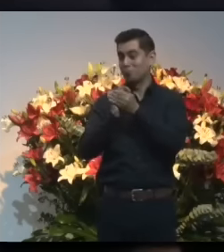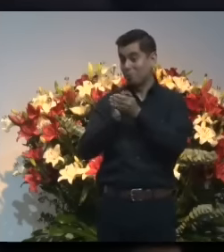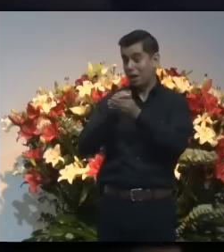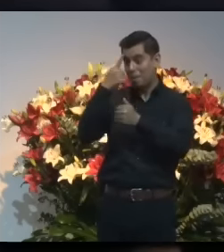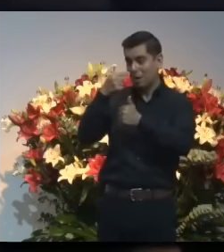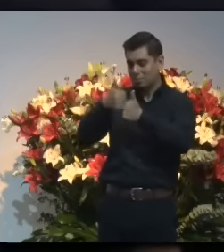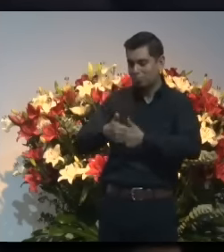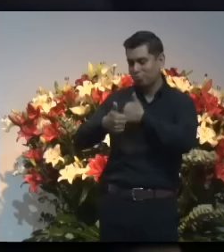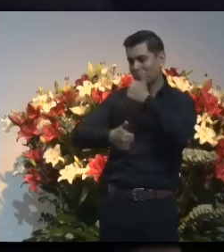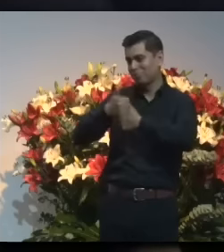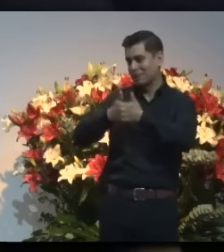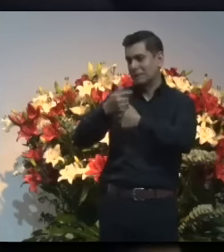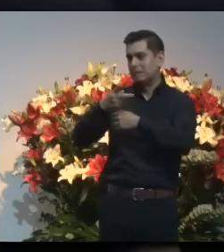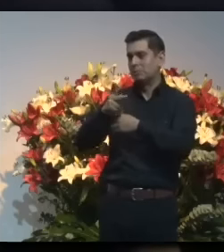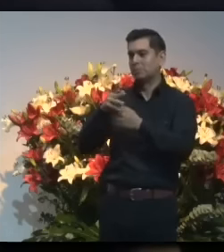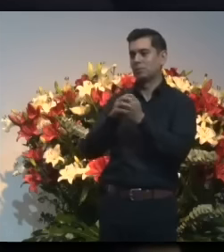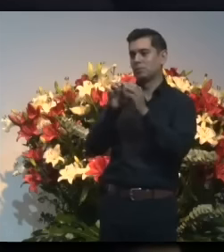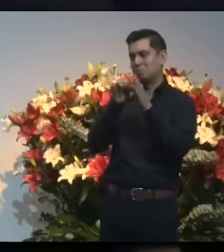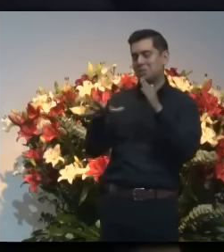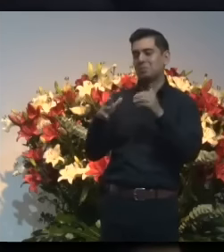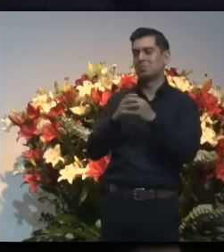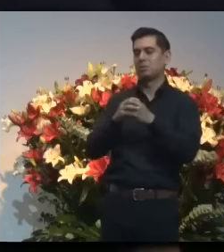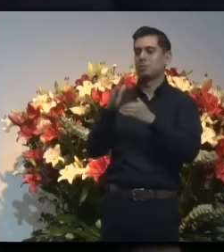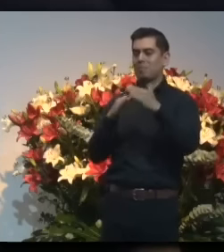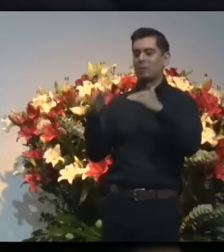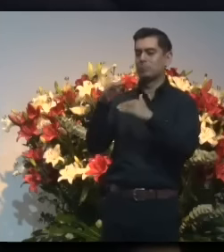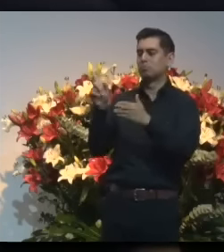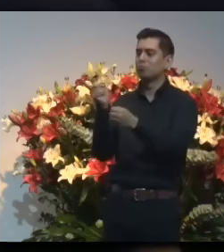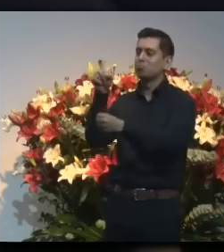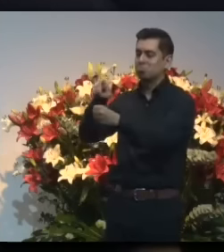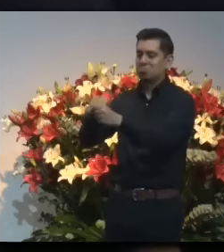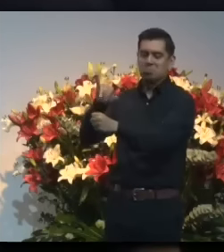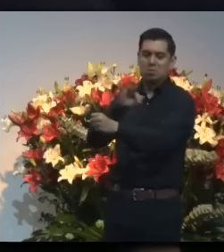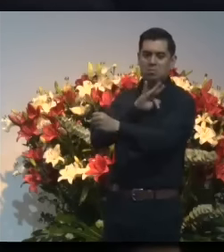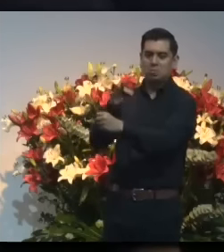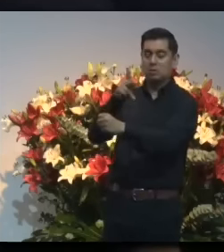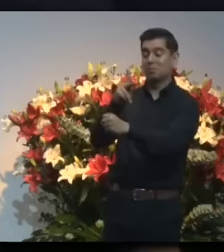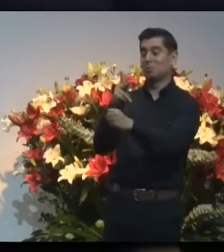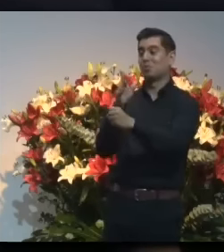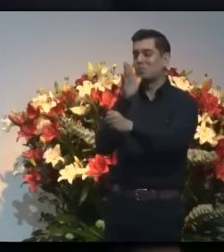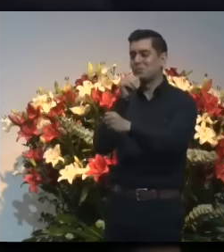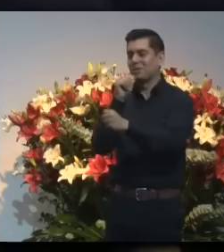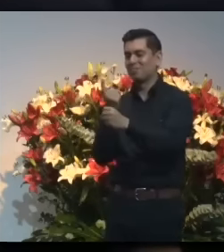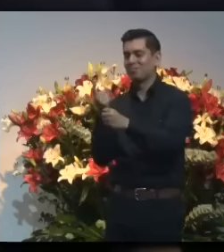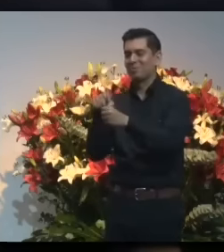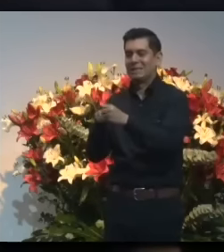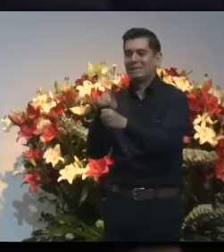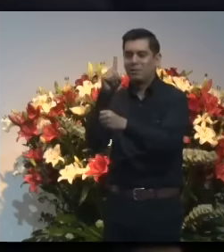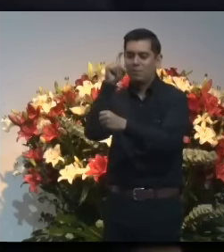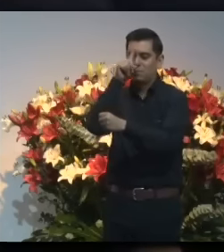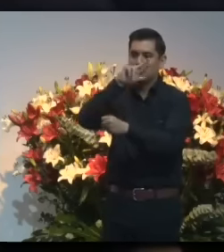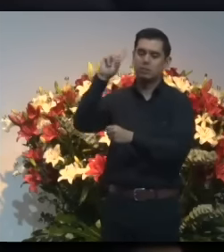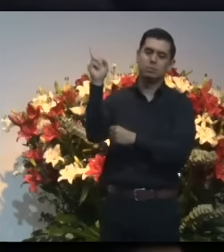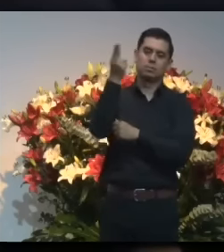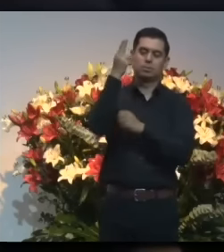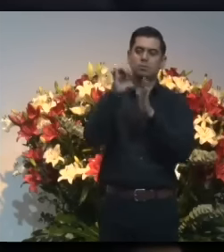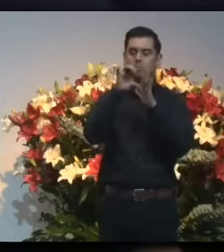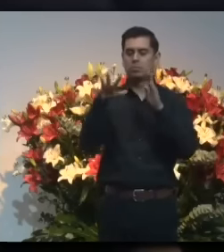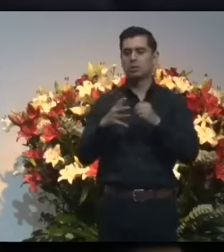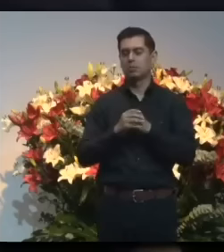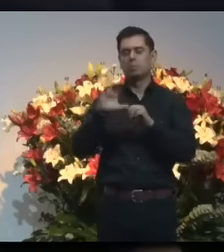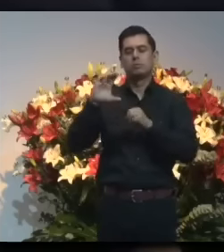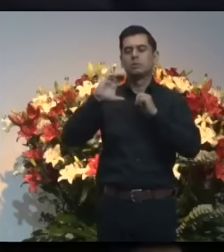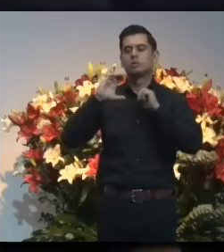más desiguales son los que se quedan fuera. Entonces, lo primero que tenemos que es emparejar. En caso de que queden en Chiapas, no sé, 5,000